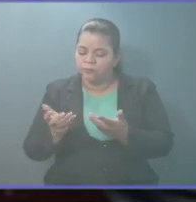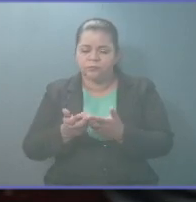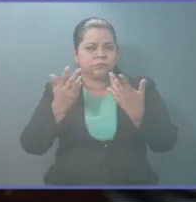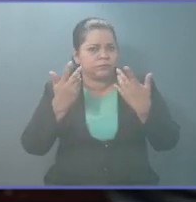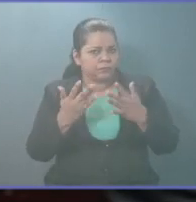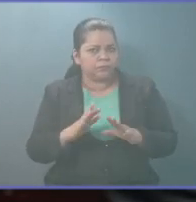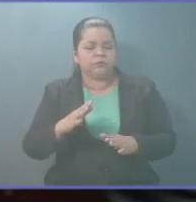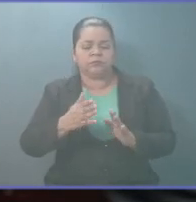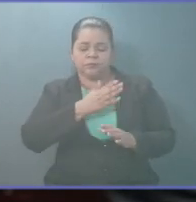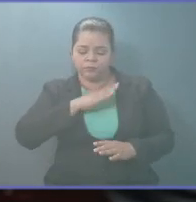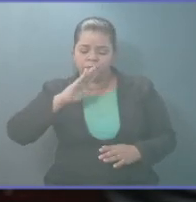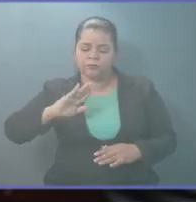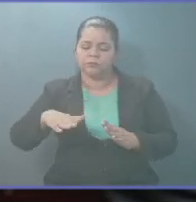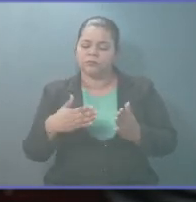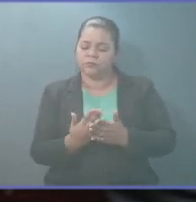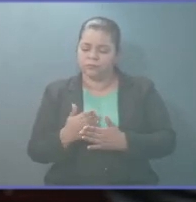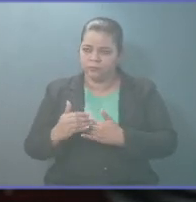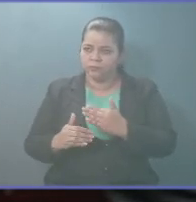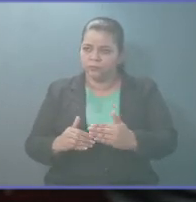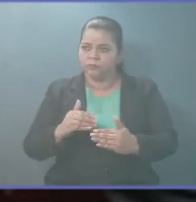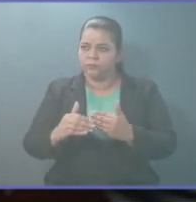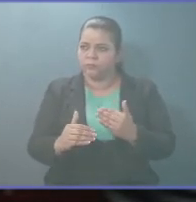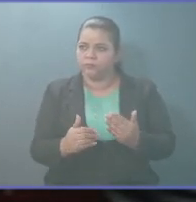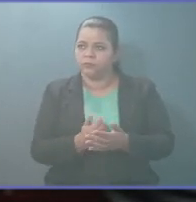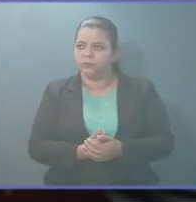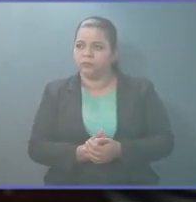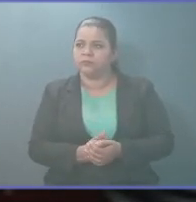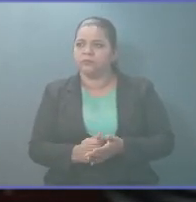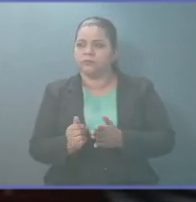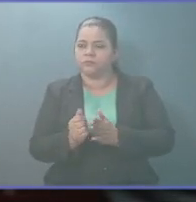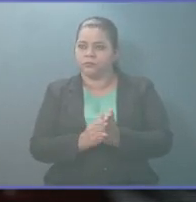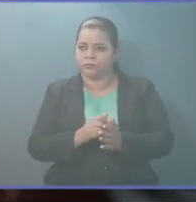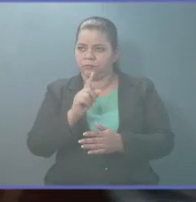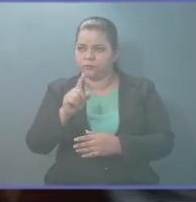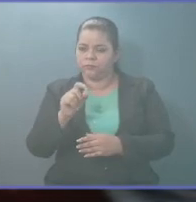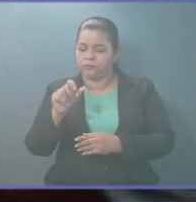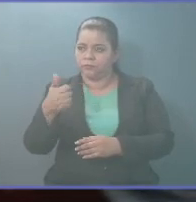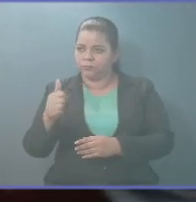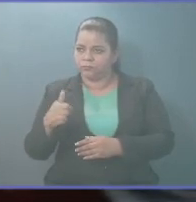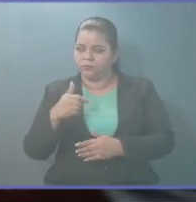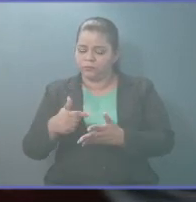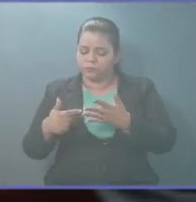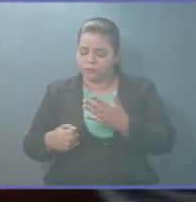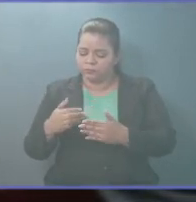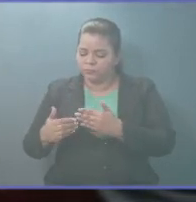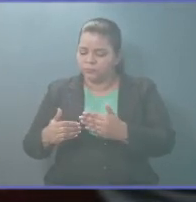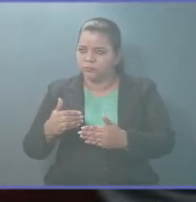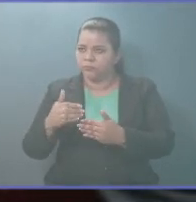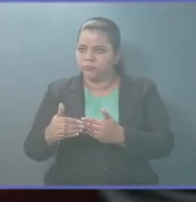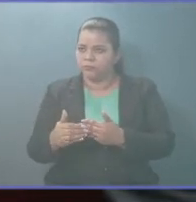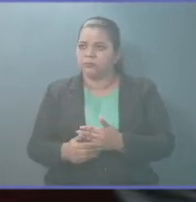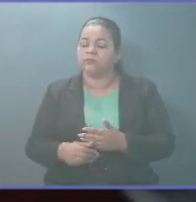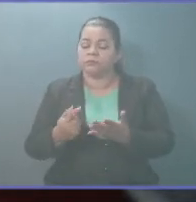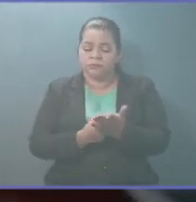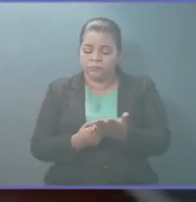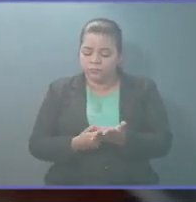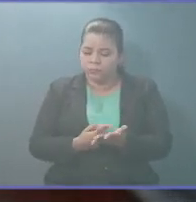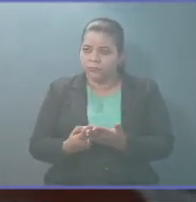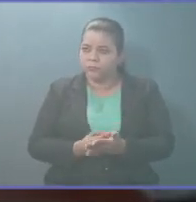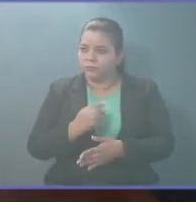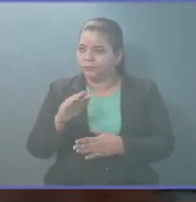cumplida previamente la audiencia a los interesados regulada en el artículo 110 de la Ley de Procedimientos Administrativos, el tribunal deberá dictar la